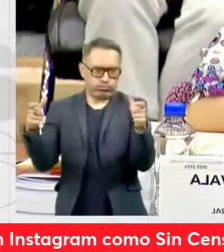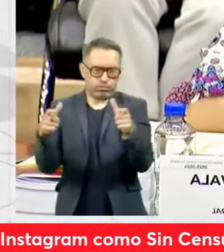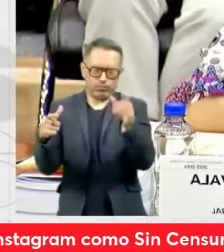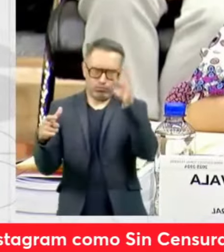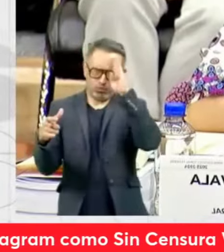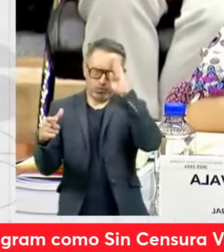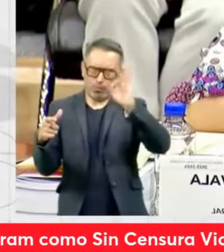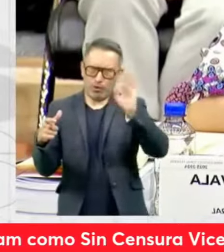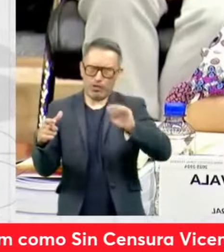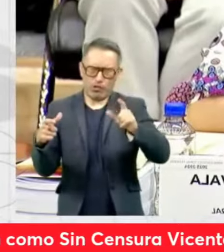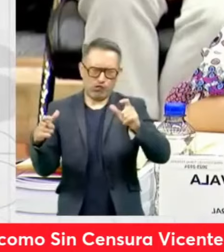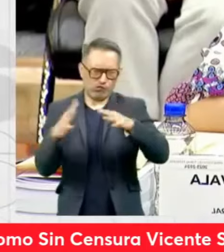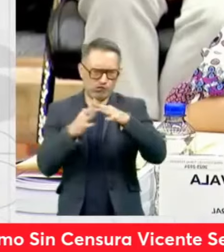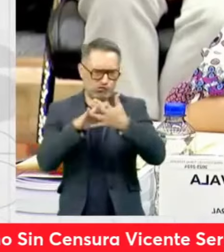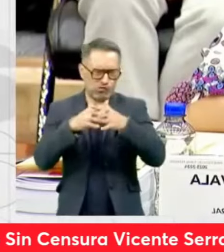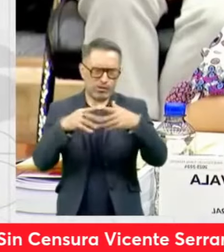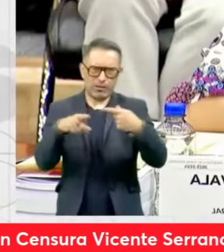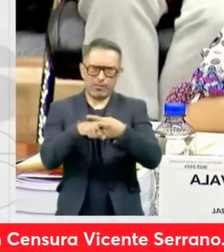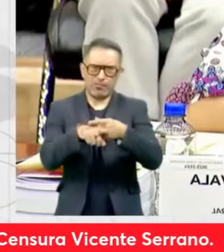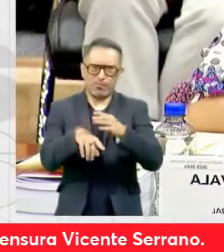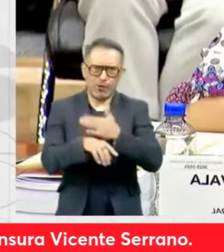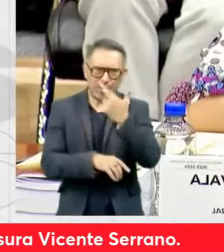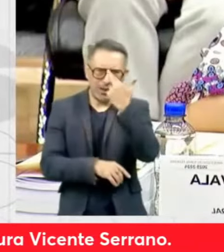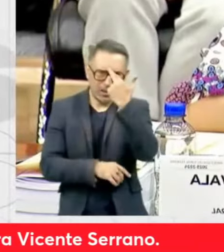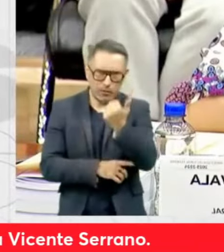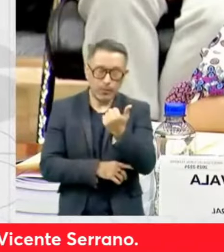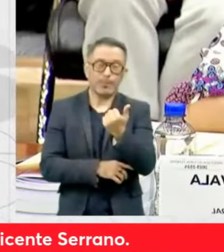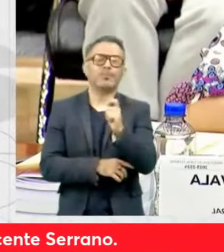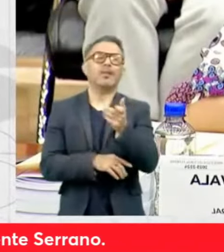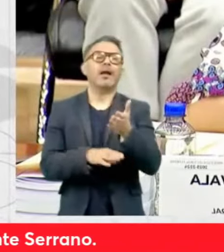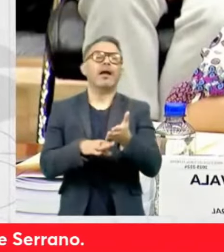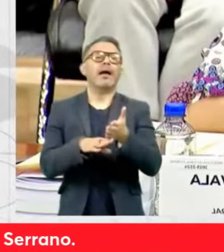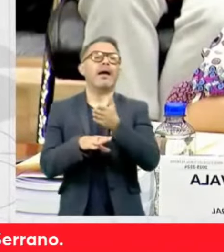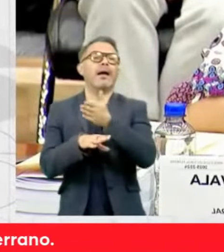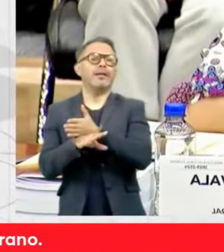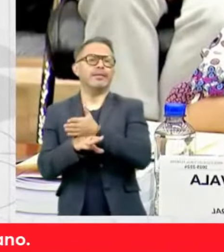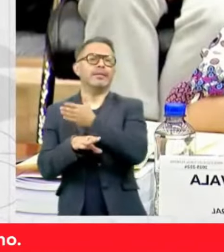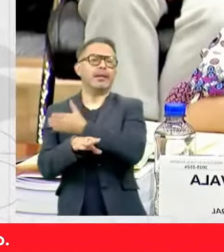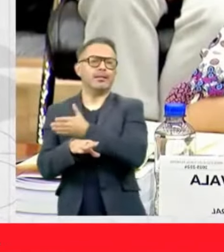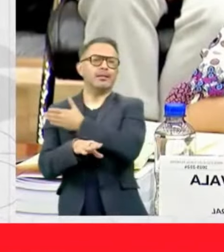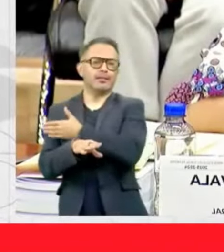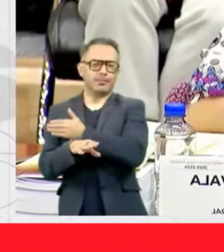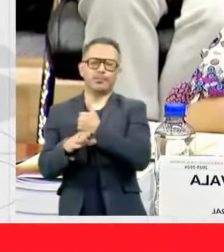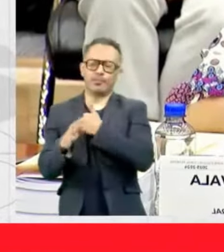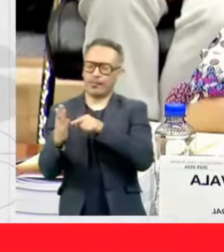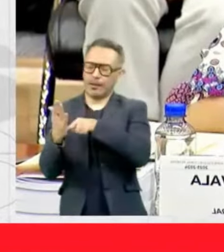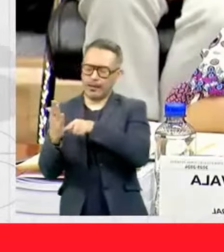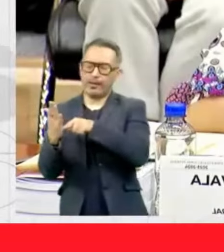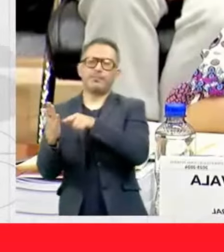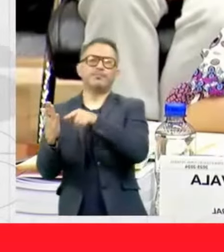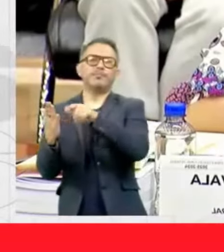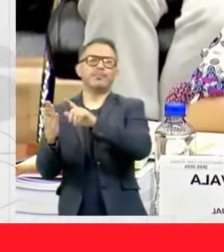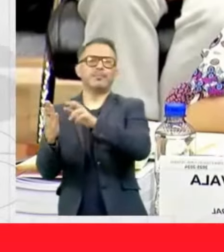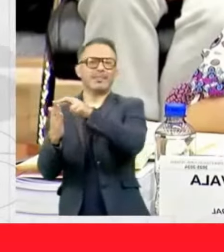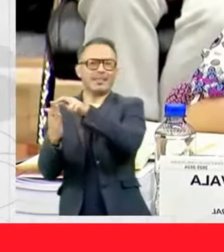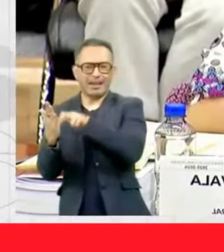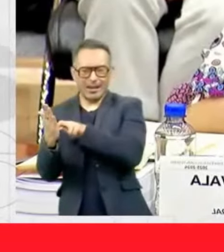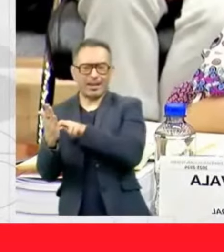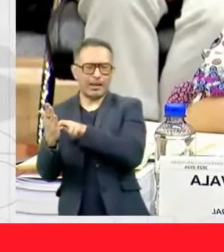se debe a la forma en la que inercialmente hemos venido leyendo y aplicando la